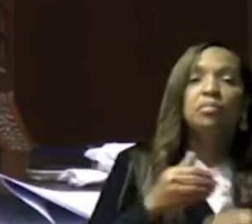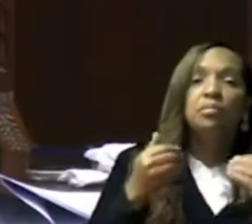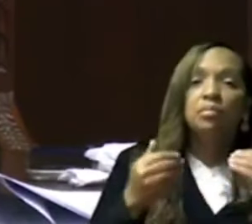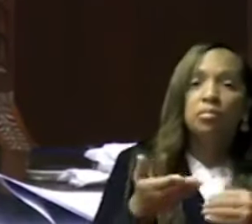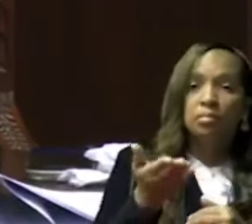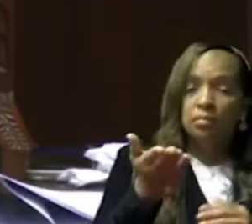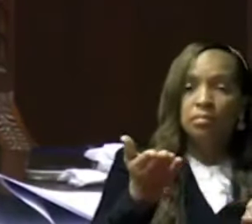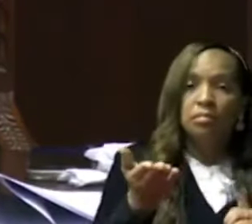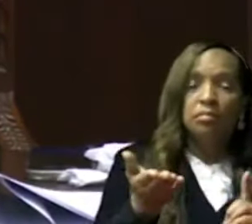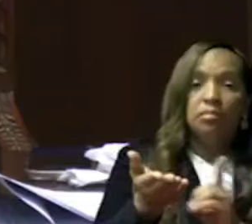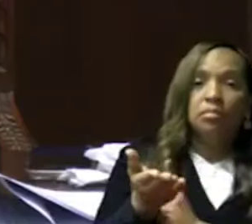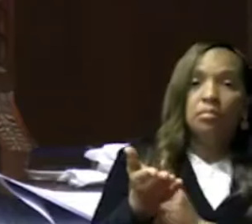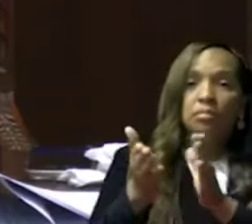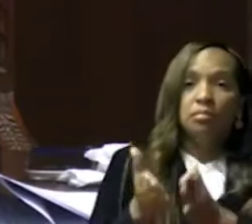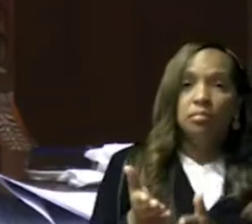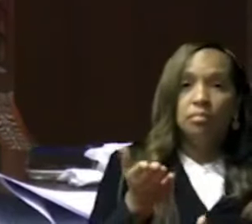tanda.